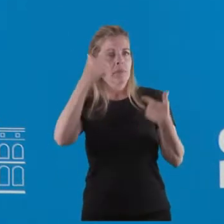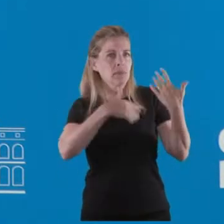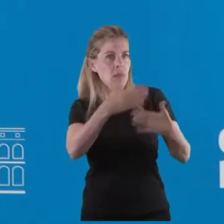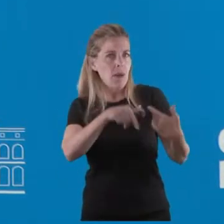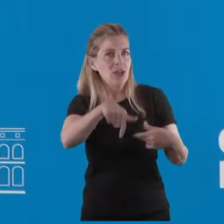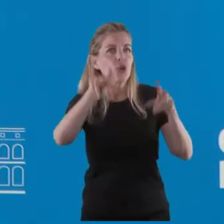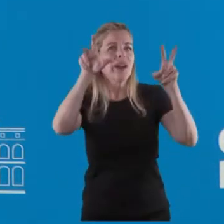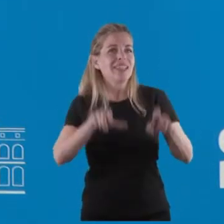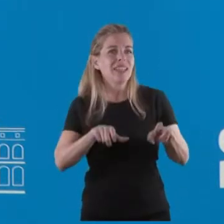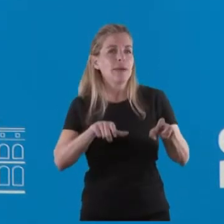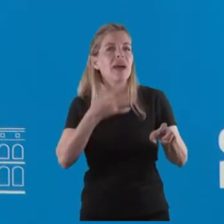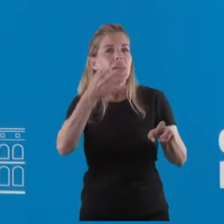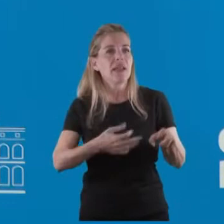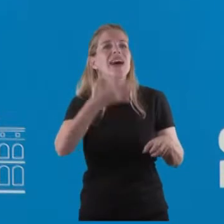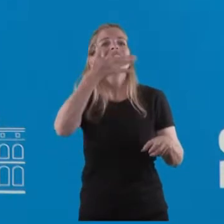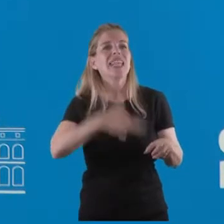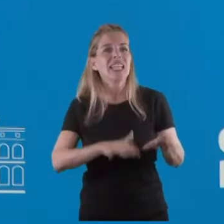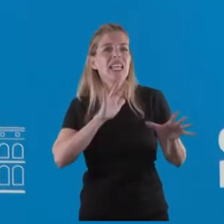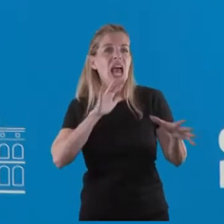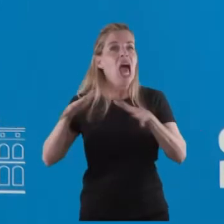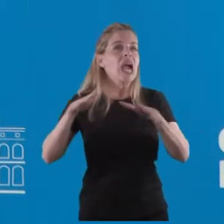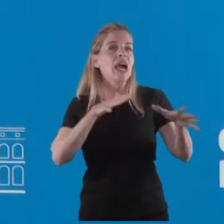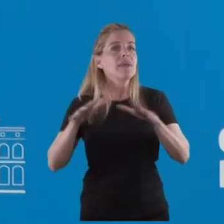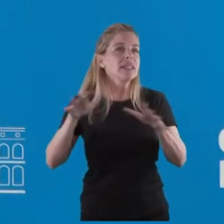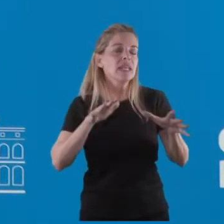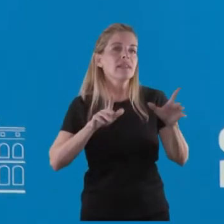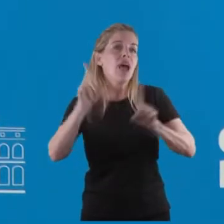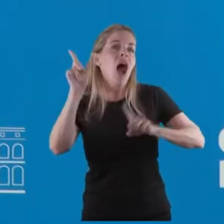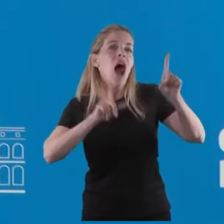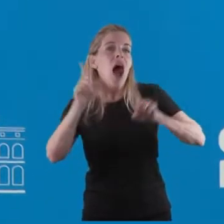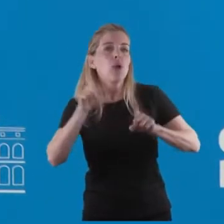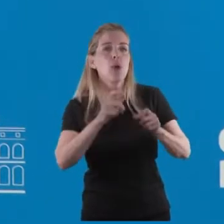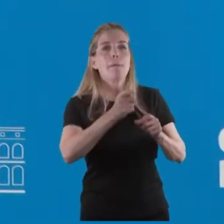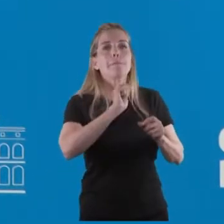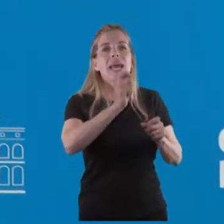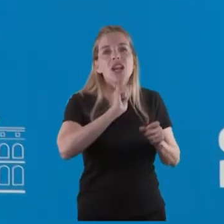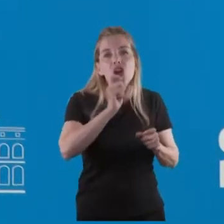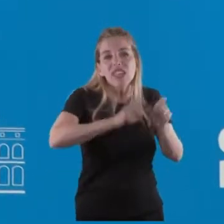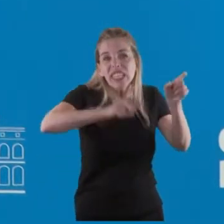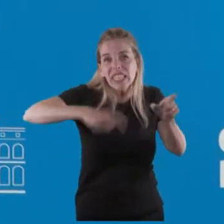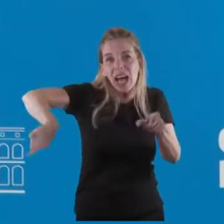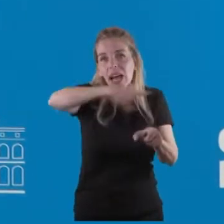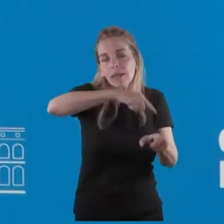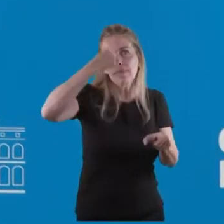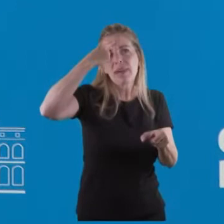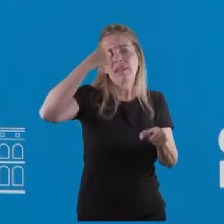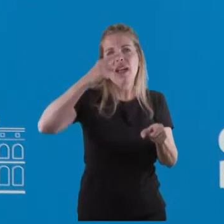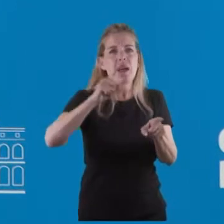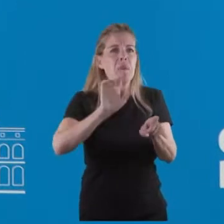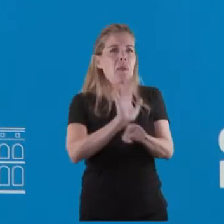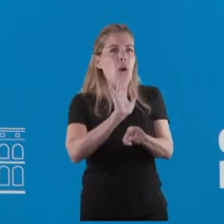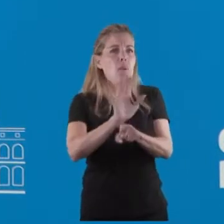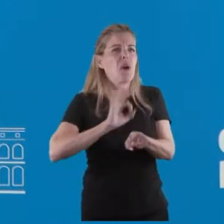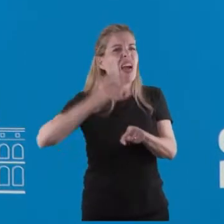entender que estamos que en algunos casos en algunos medios en algunos periodistas están mirando un mundo que ya no existe y que sería saludable